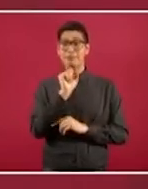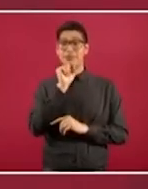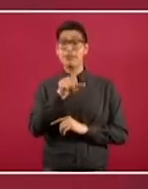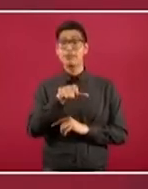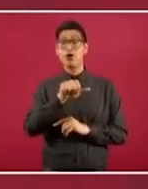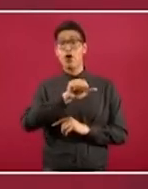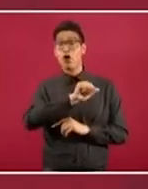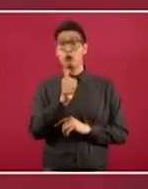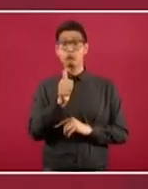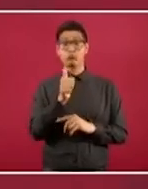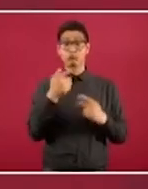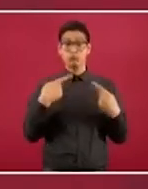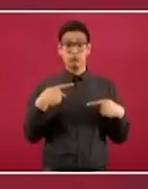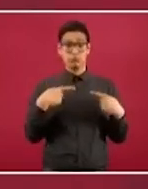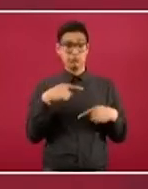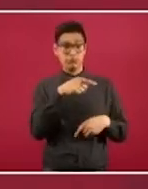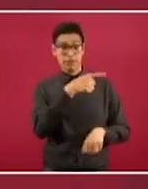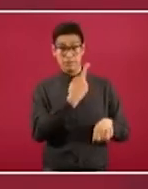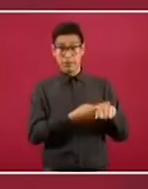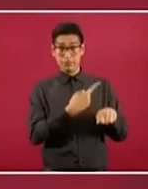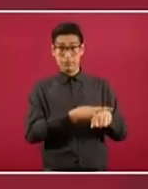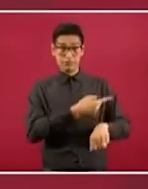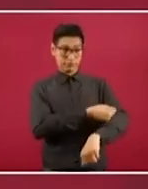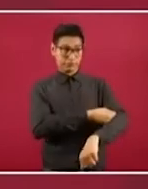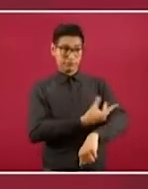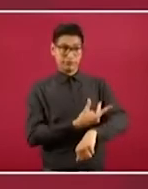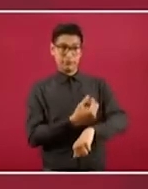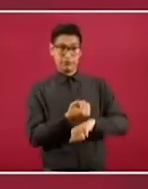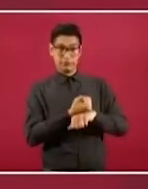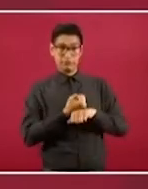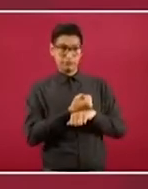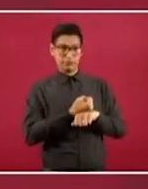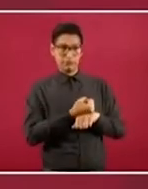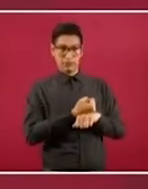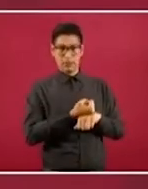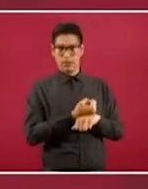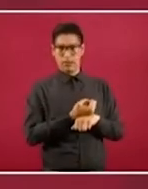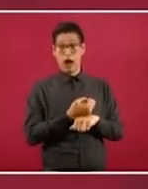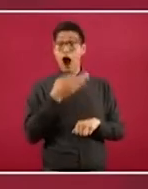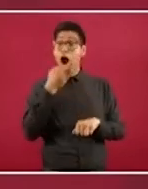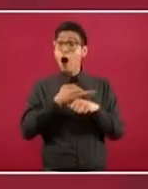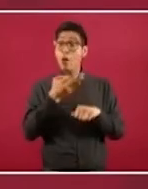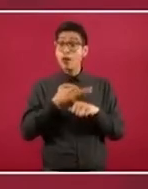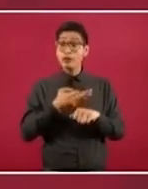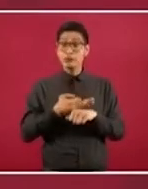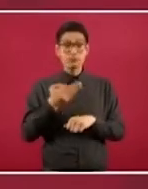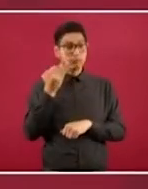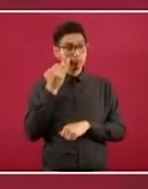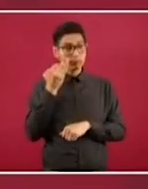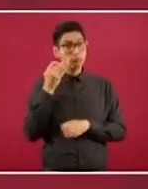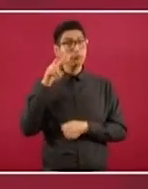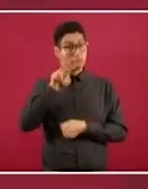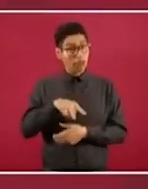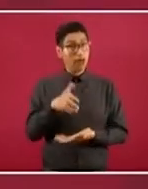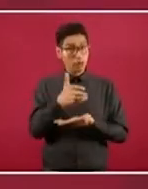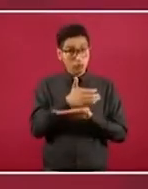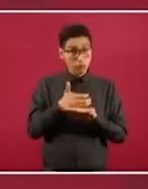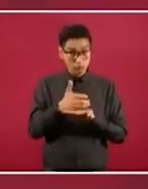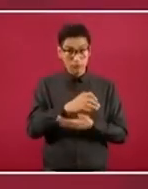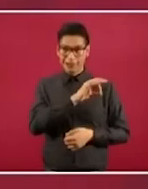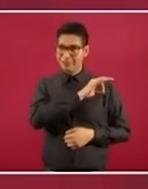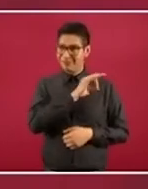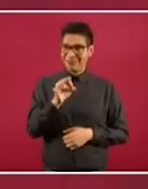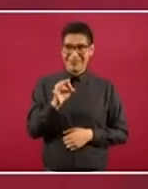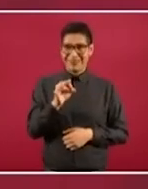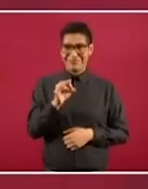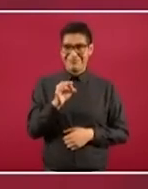de personas convalecientes, no hay en este momento ninguna evidencia científica que haya demostrado que